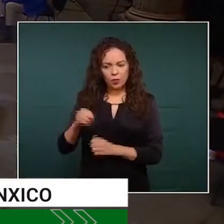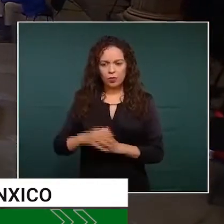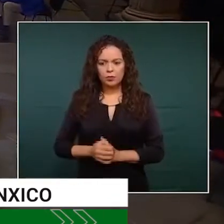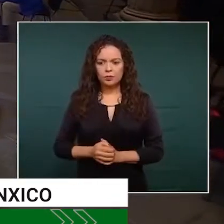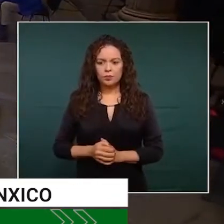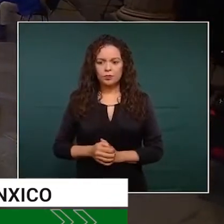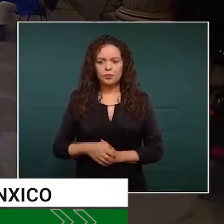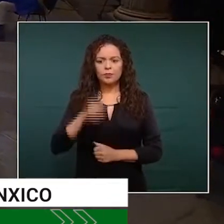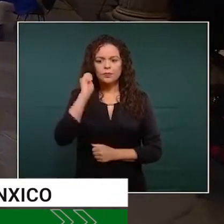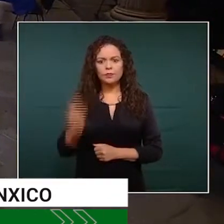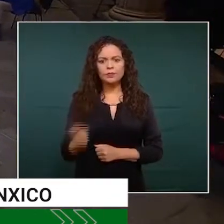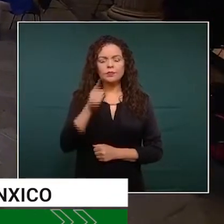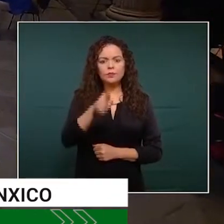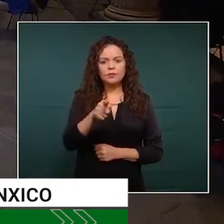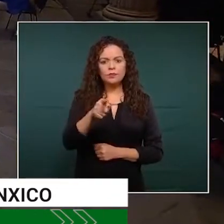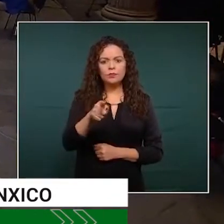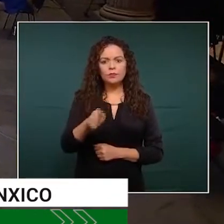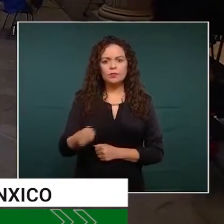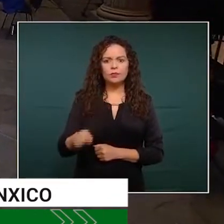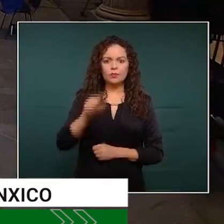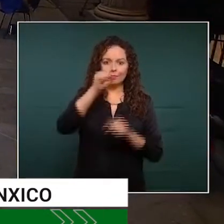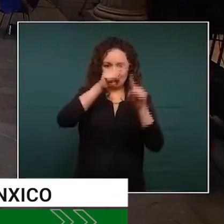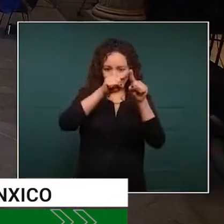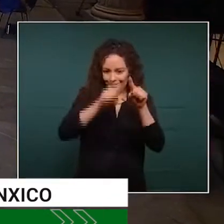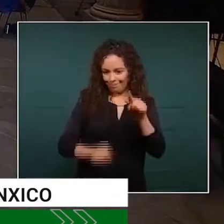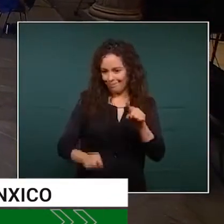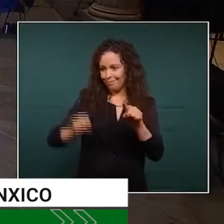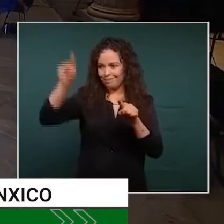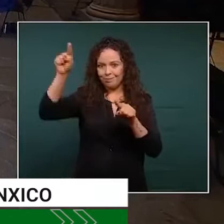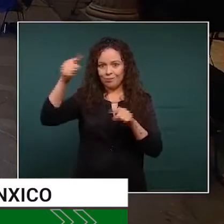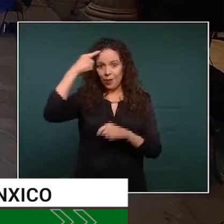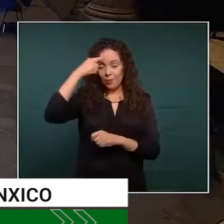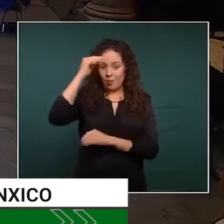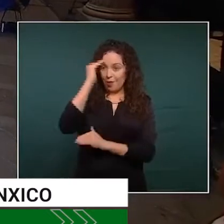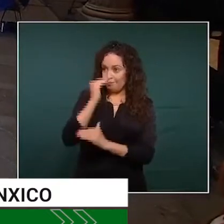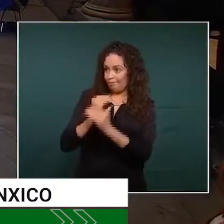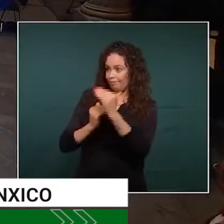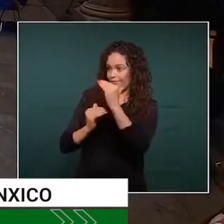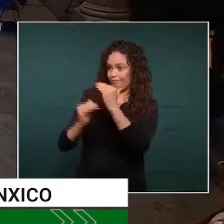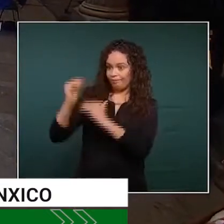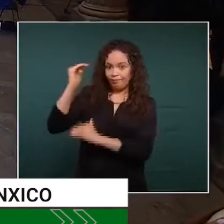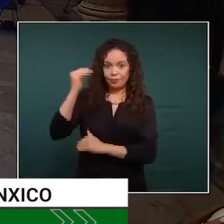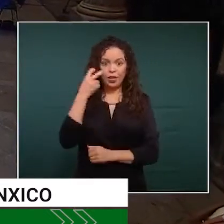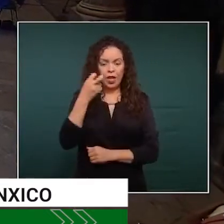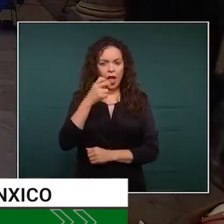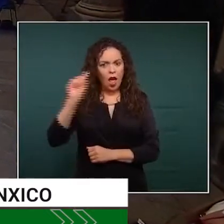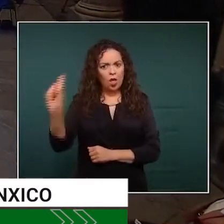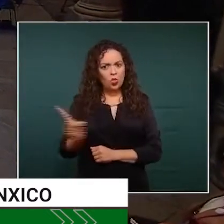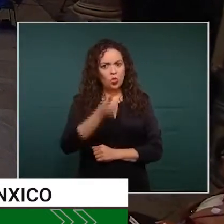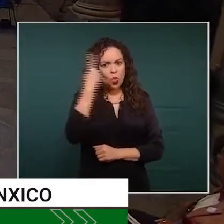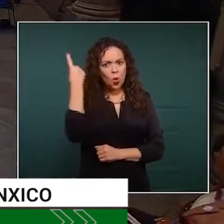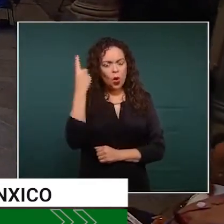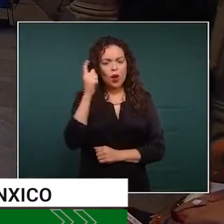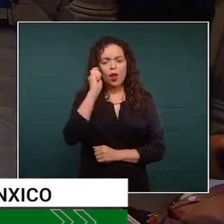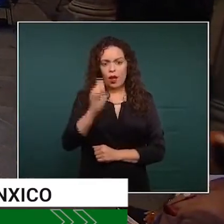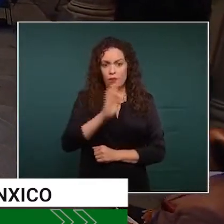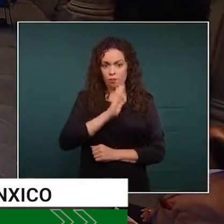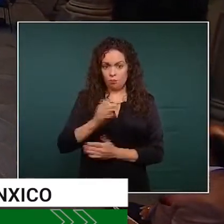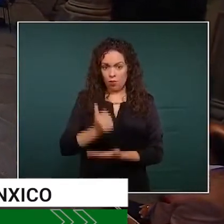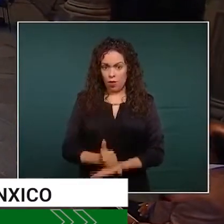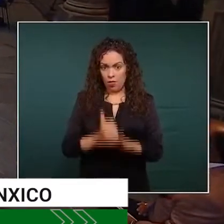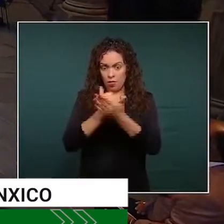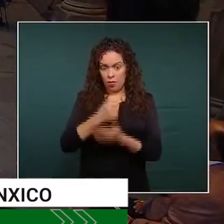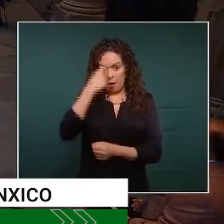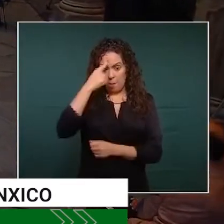el presidente López Obrador sostuvo que su gobierno no está de acuerdo con la decisión del Banco de México de subastar 11 mil millones de dólares para la